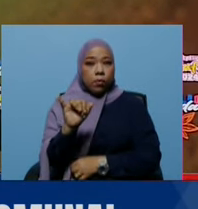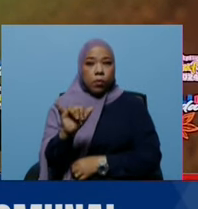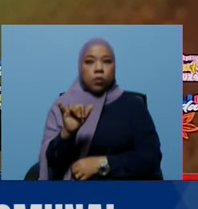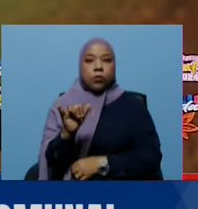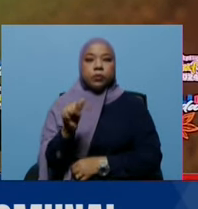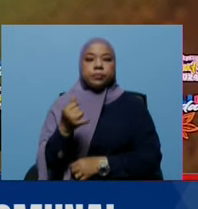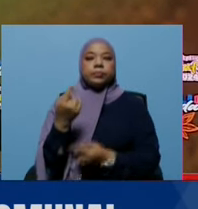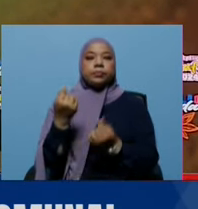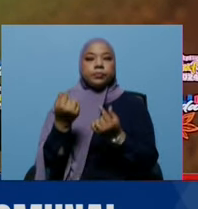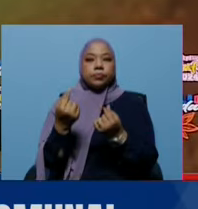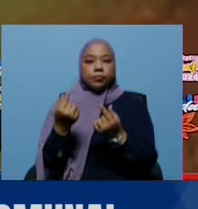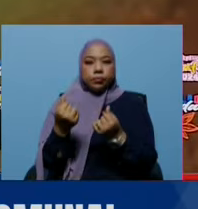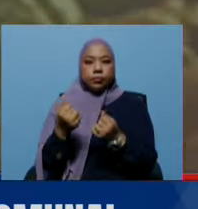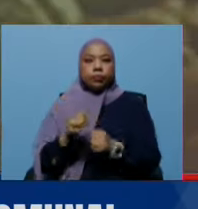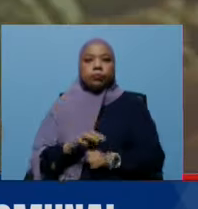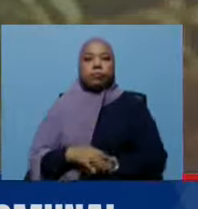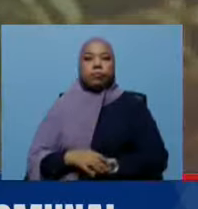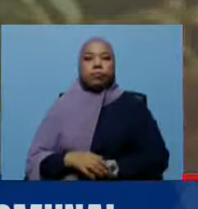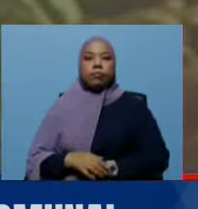la economía.